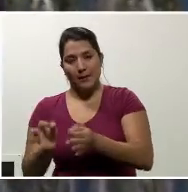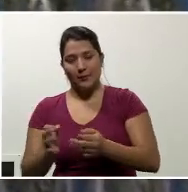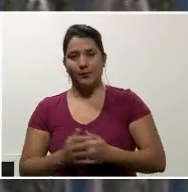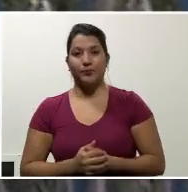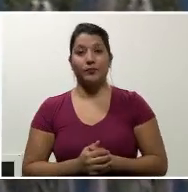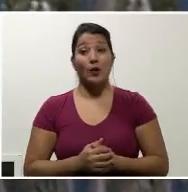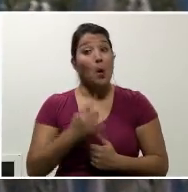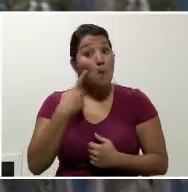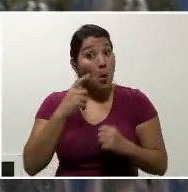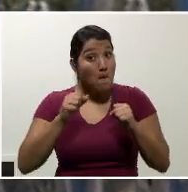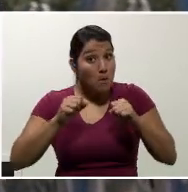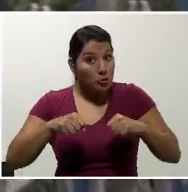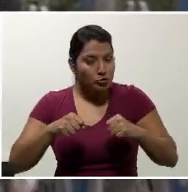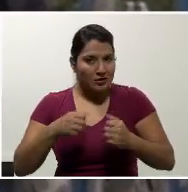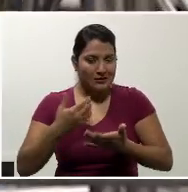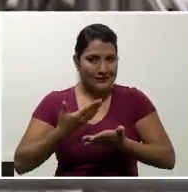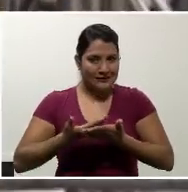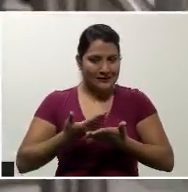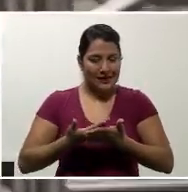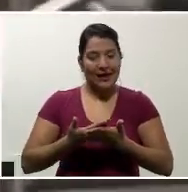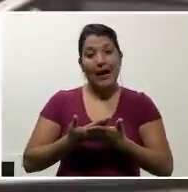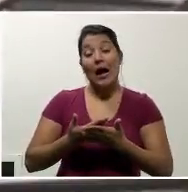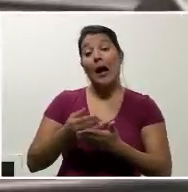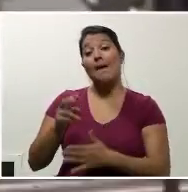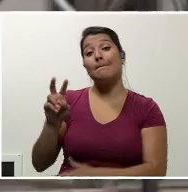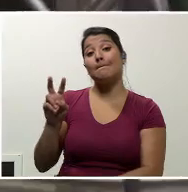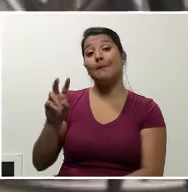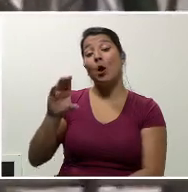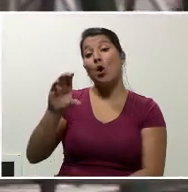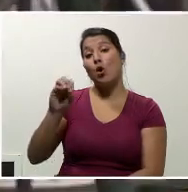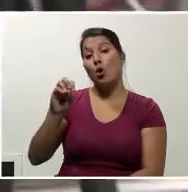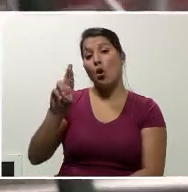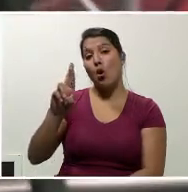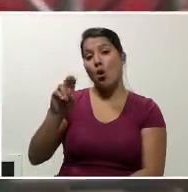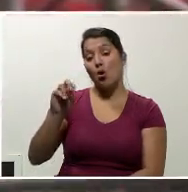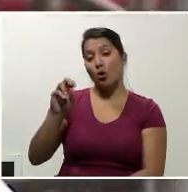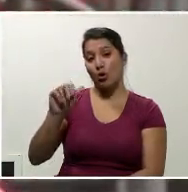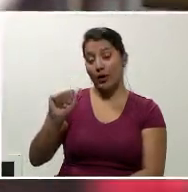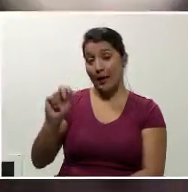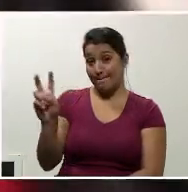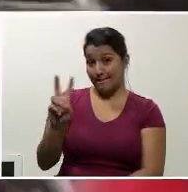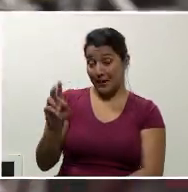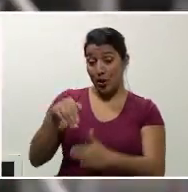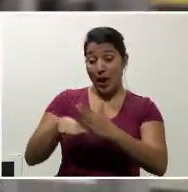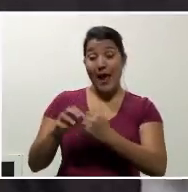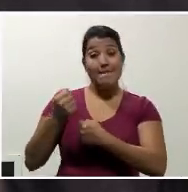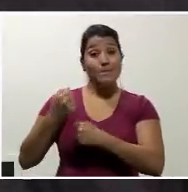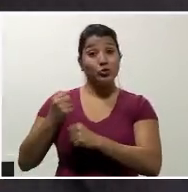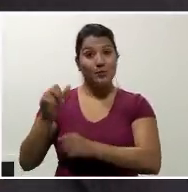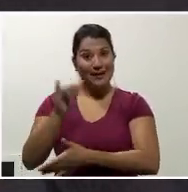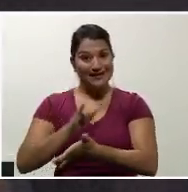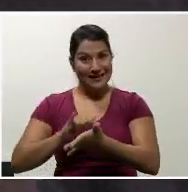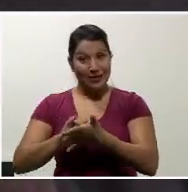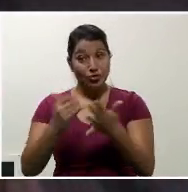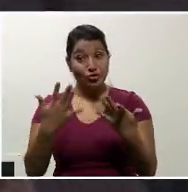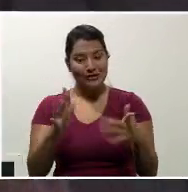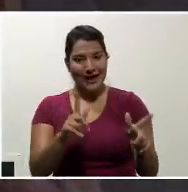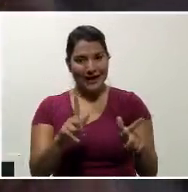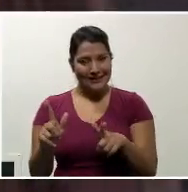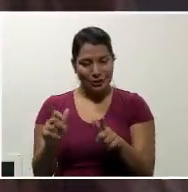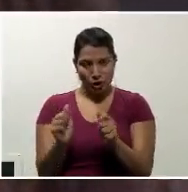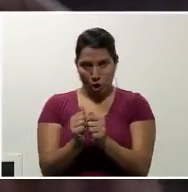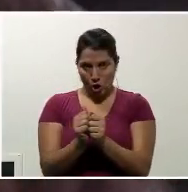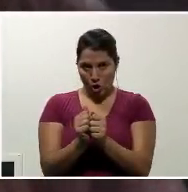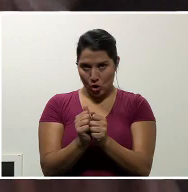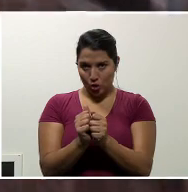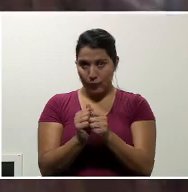Ante la posible llegada a Costa Rica de la pandemia del coronavirus, en la Municipalidad de San José se preparan con dos escenarios